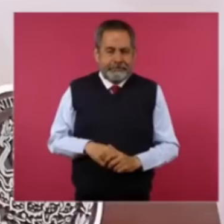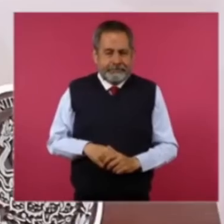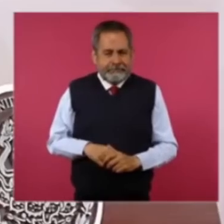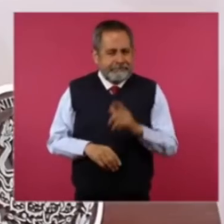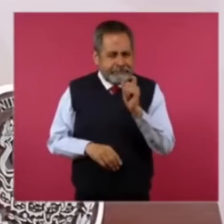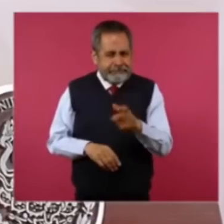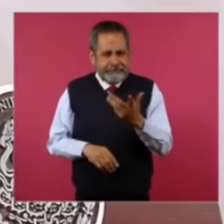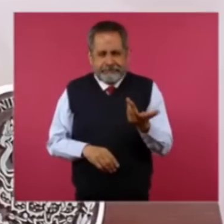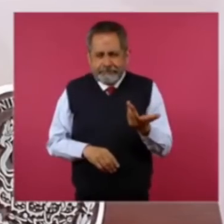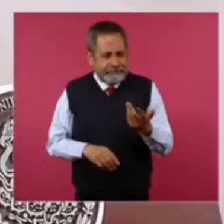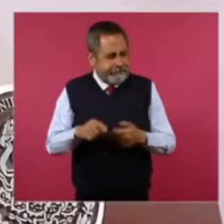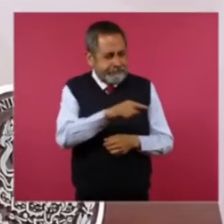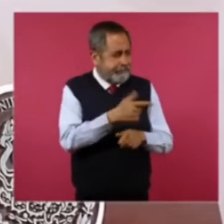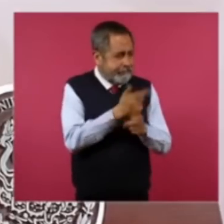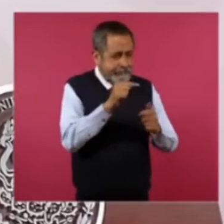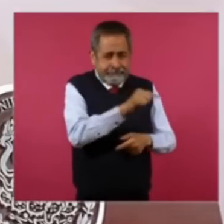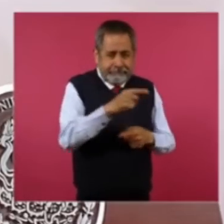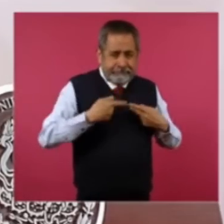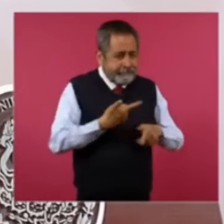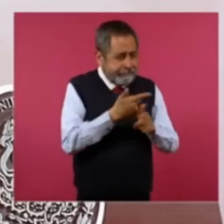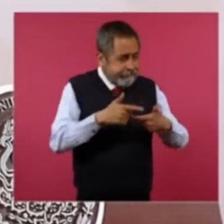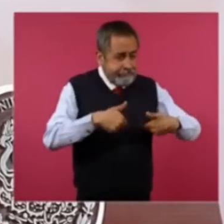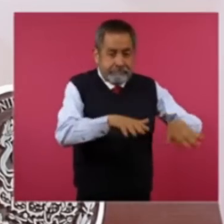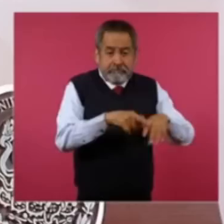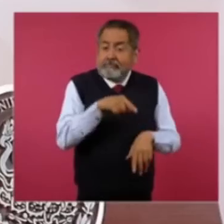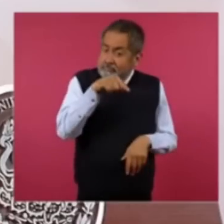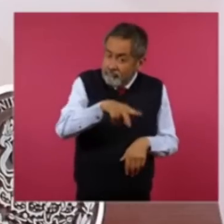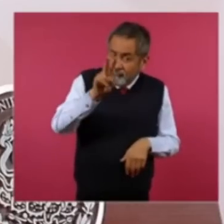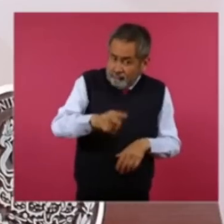O sea, se dejó libres a agentes que había participado